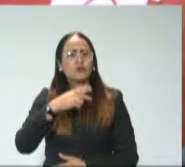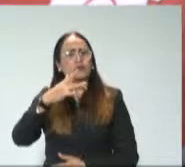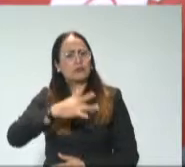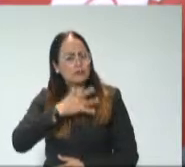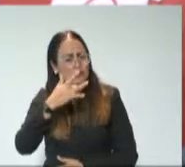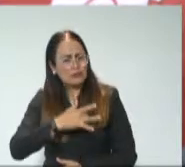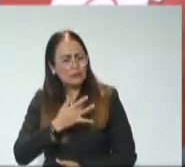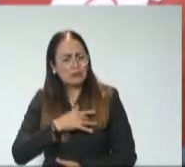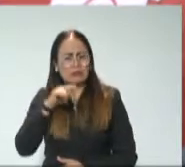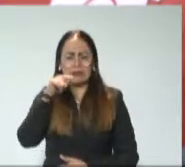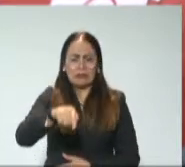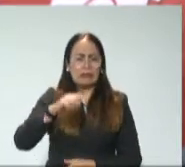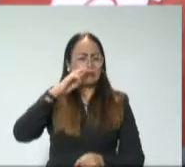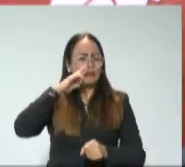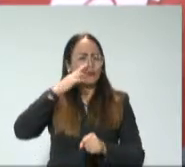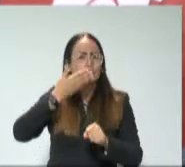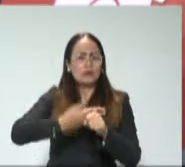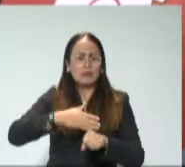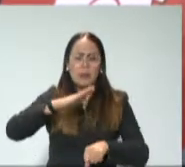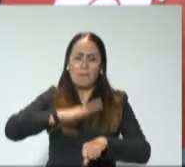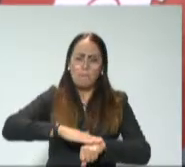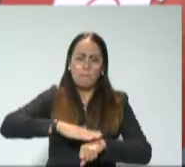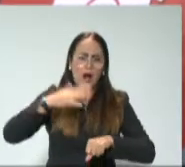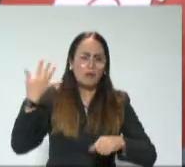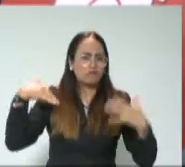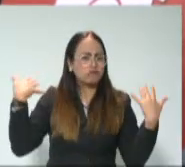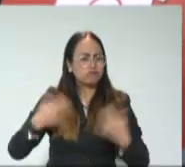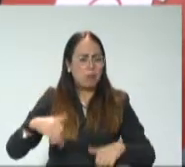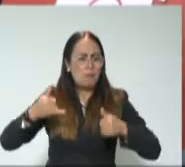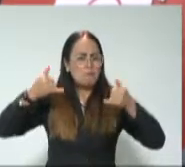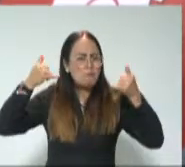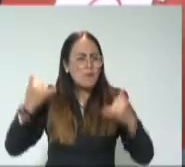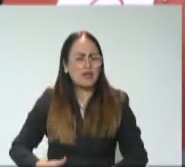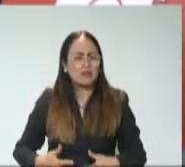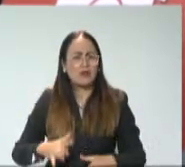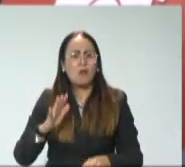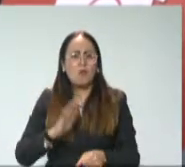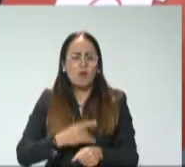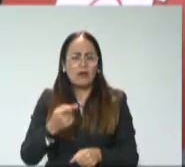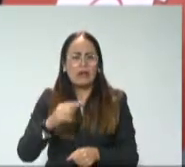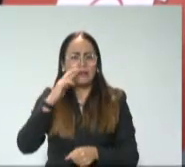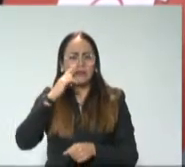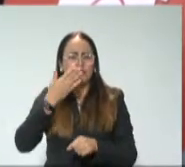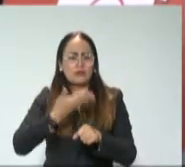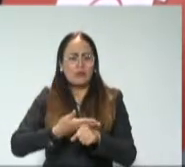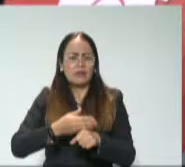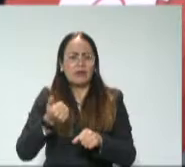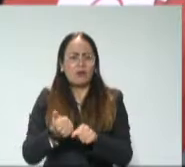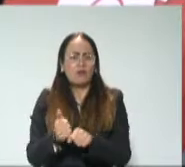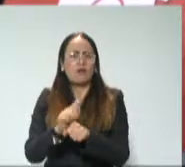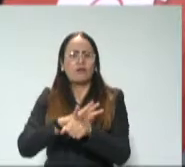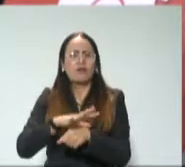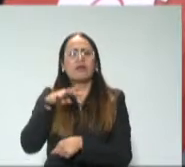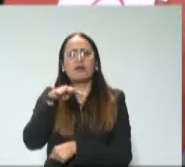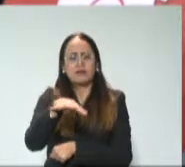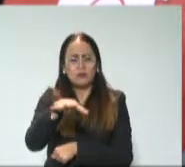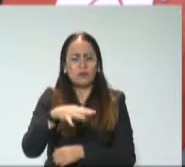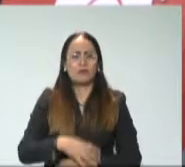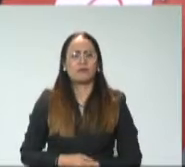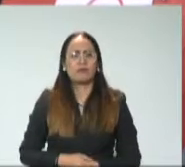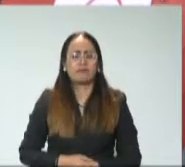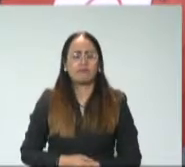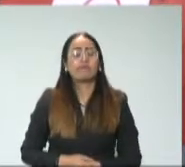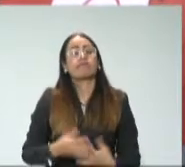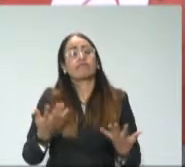cargaba naturalmente la más pesada losa sobre sus hombros por la tarea de la emergencia y le dijimos y por eso es